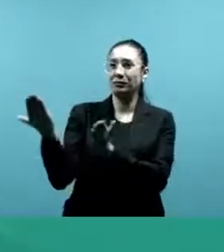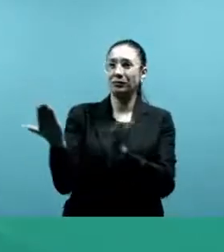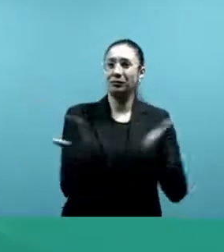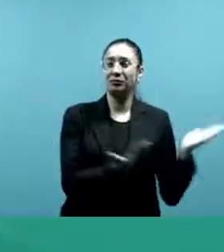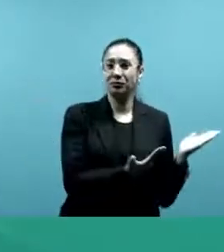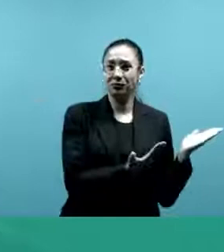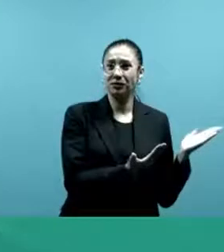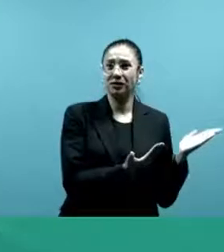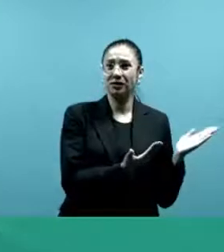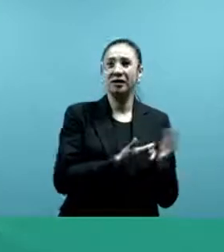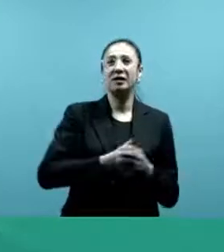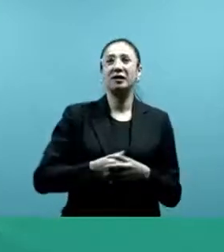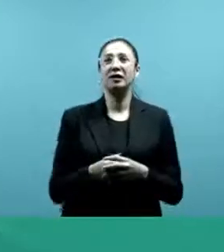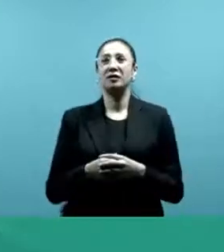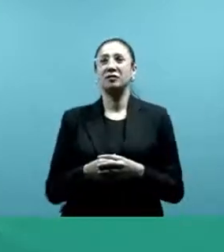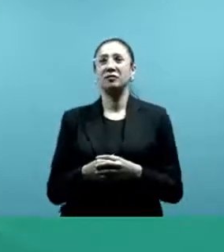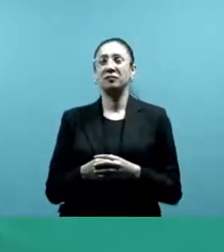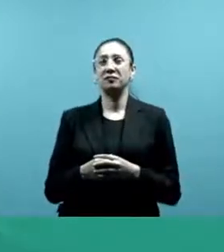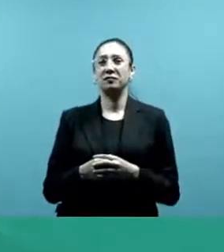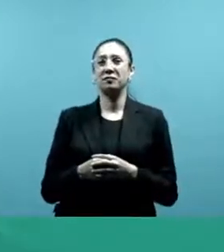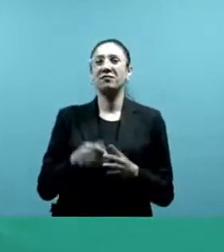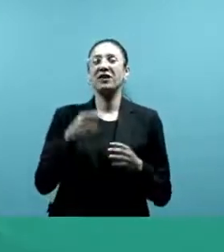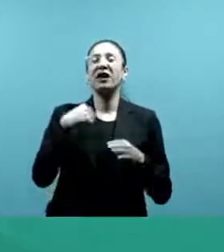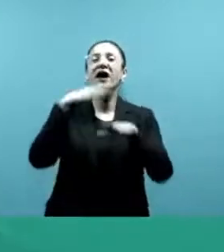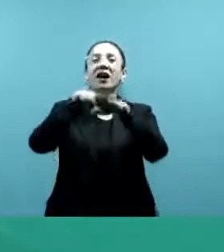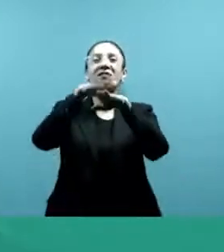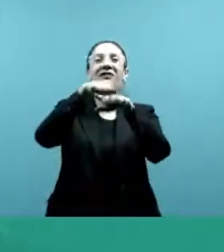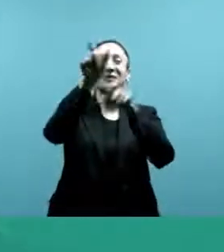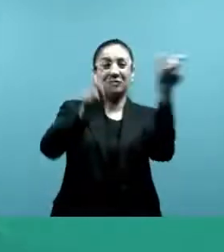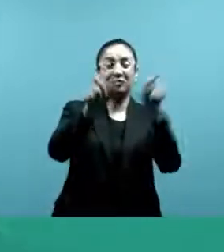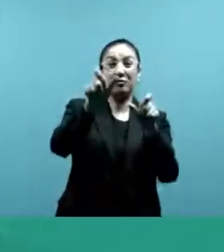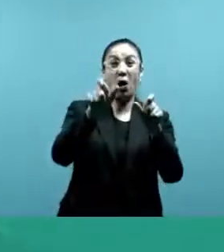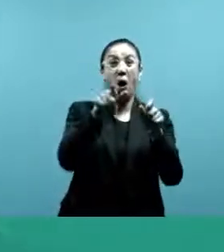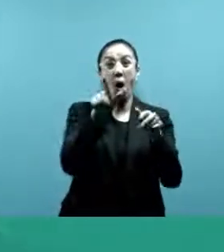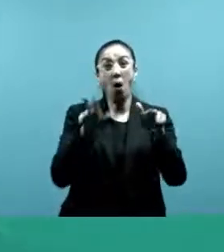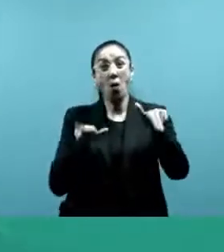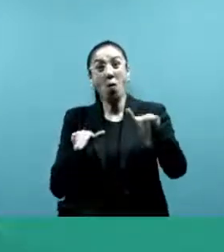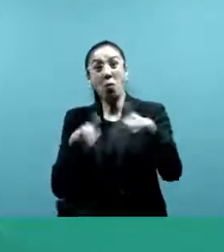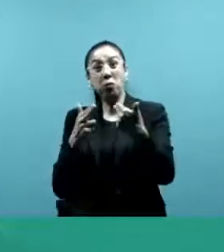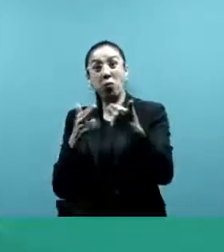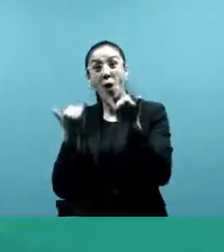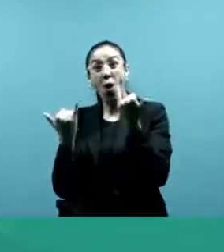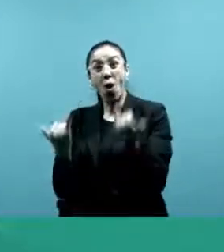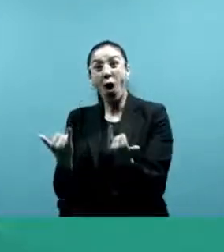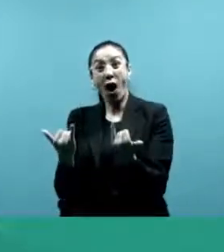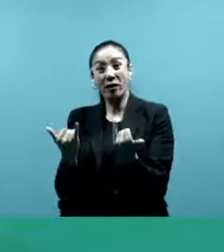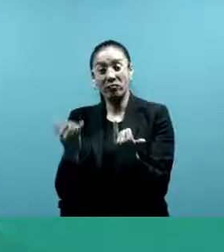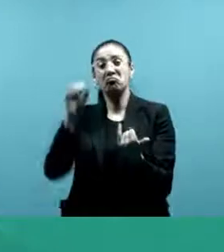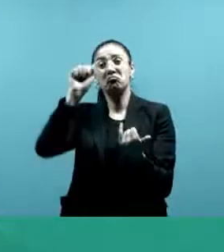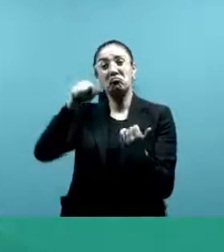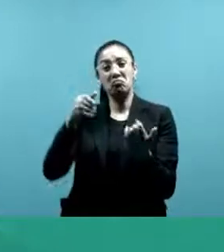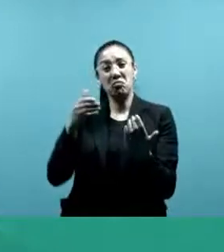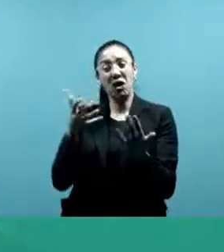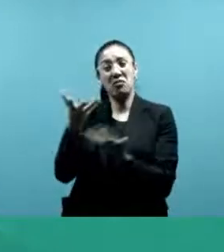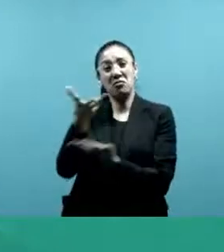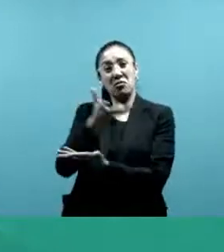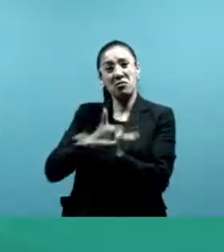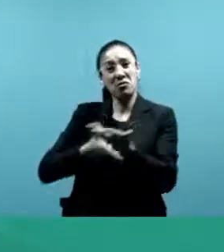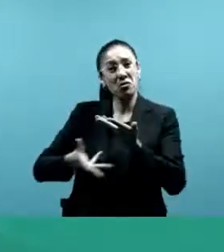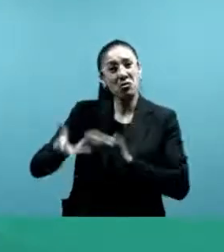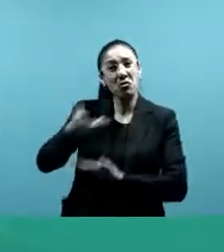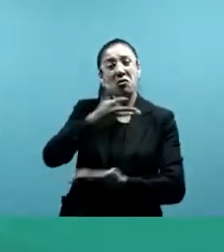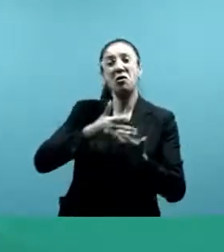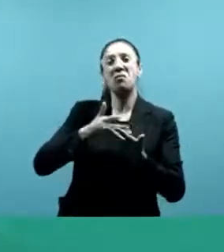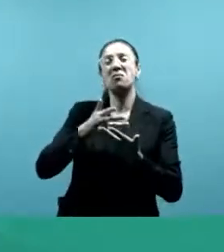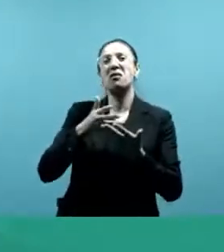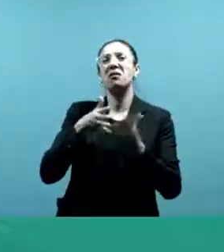Queremos decirle a todo nuestro público, a todas las personas que se conectan, que recuerden que puede compartir sus impresiones, sus comentarios en